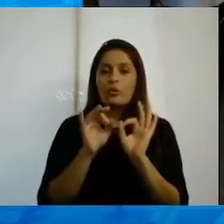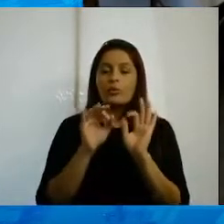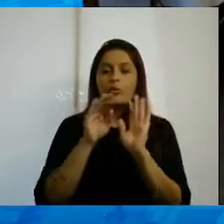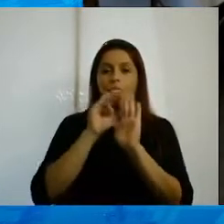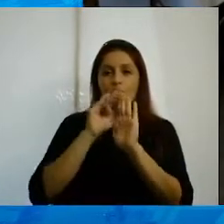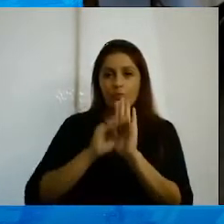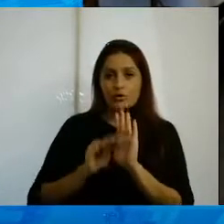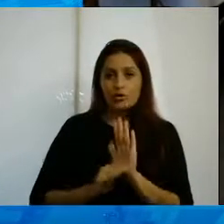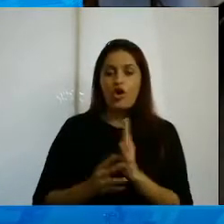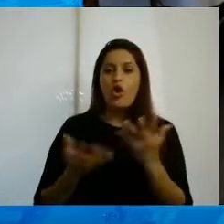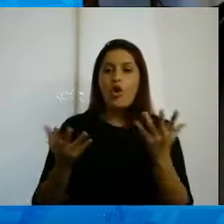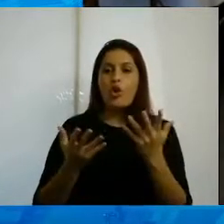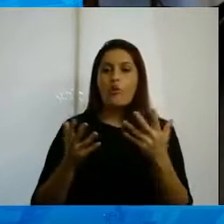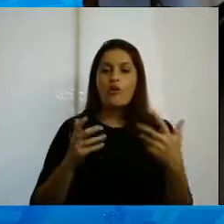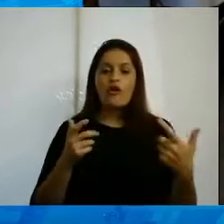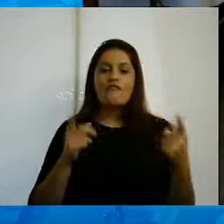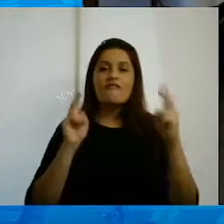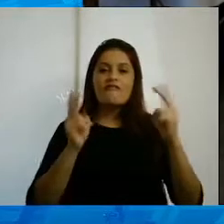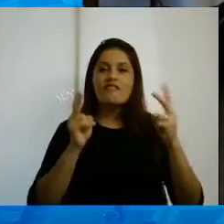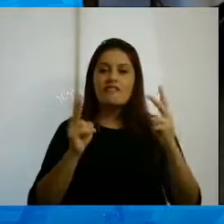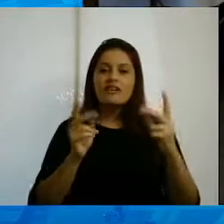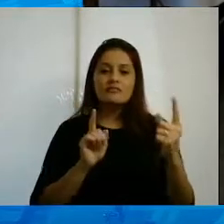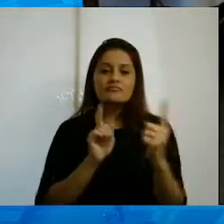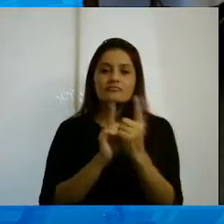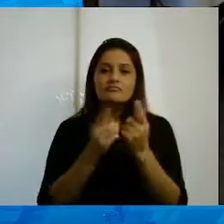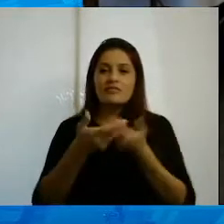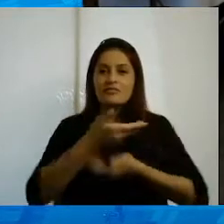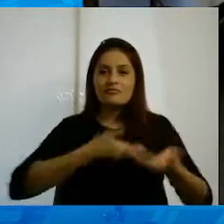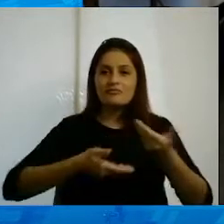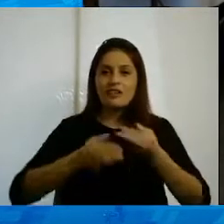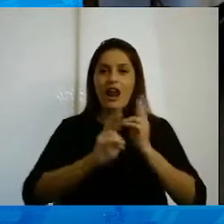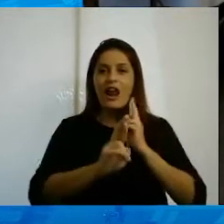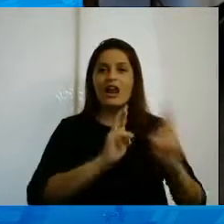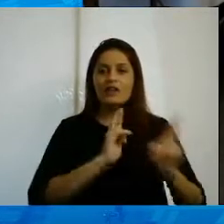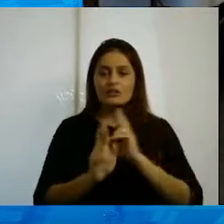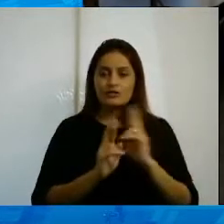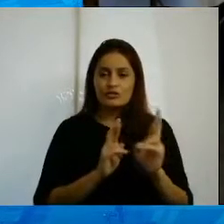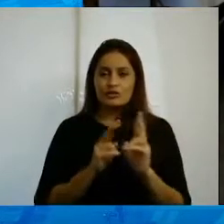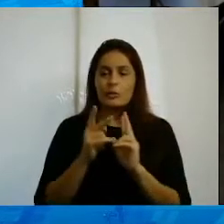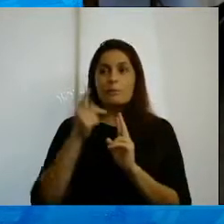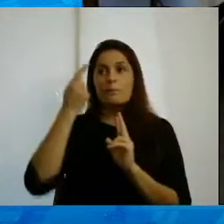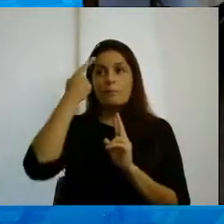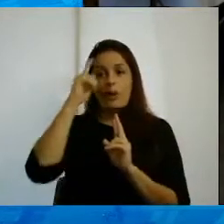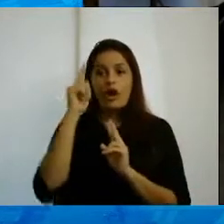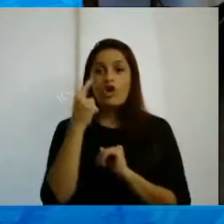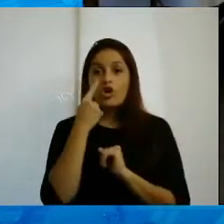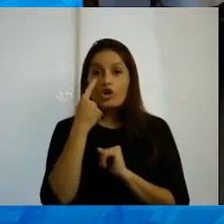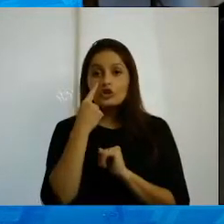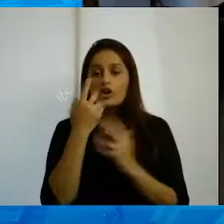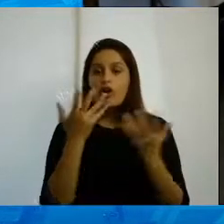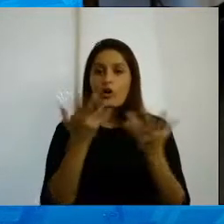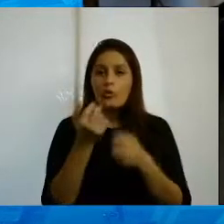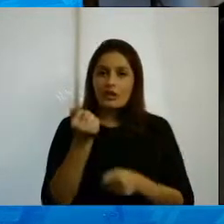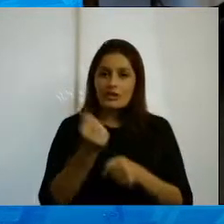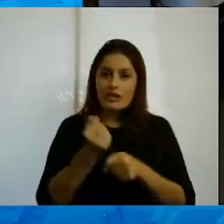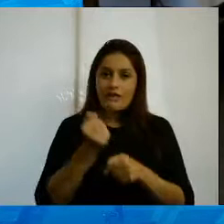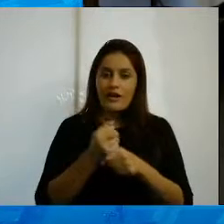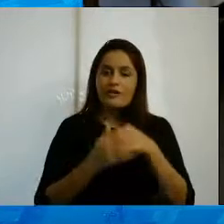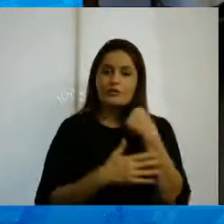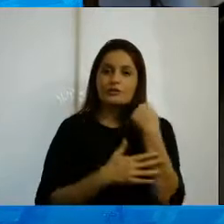del convivir, digamos, a nivel escolar, también me gustaría conocerlo para poder trabajarlo y ver la forma de fiscalizar.